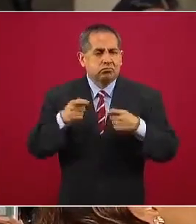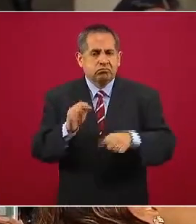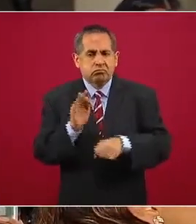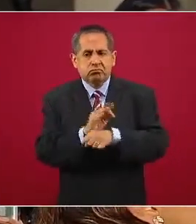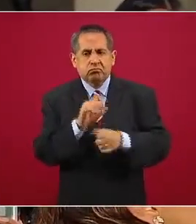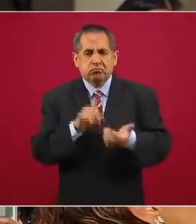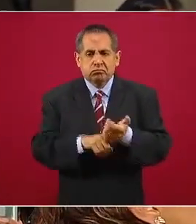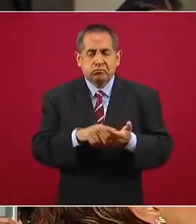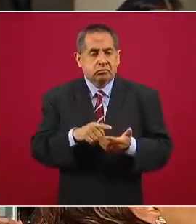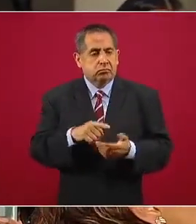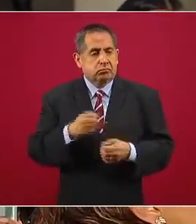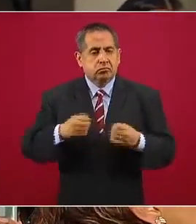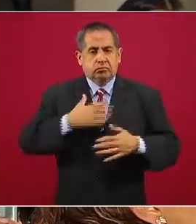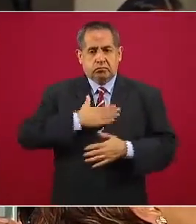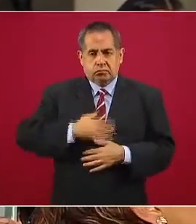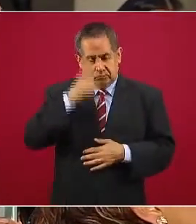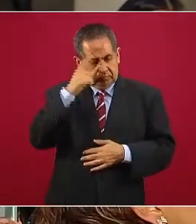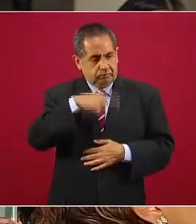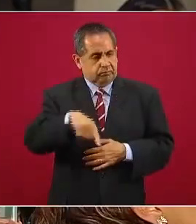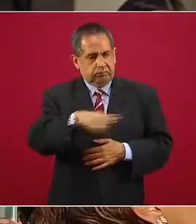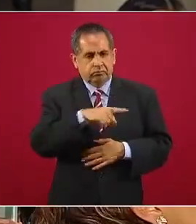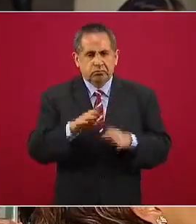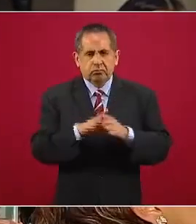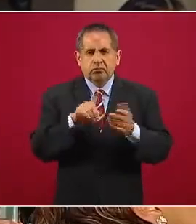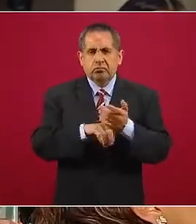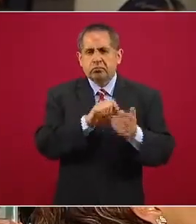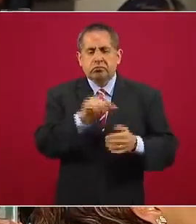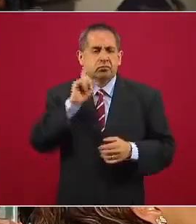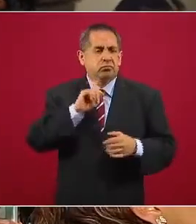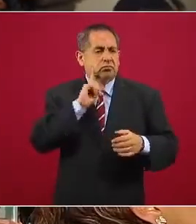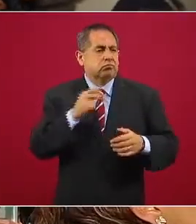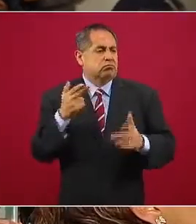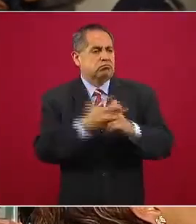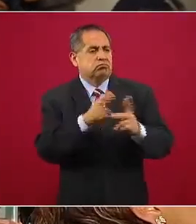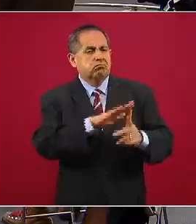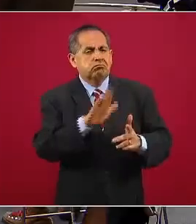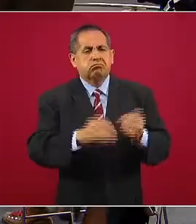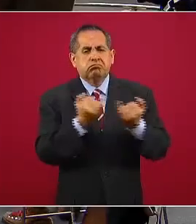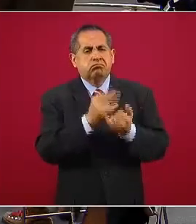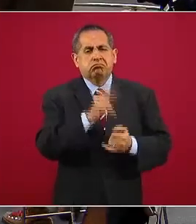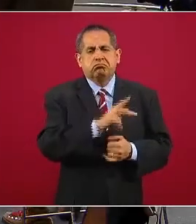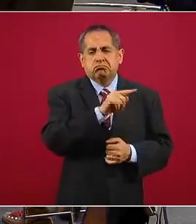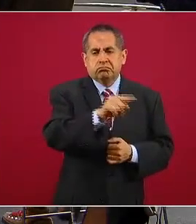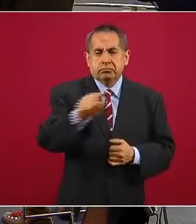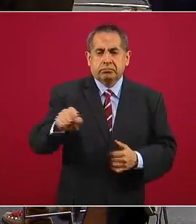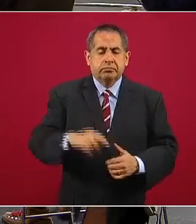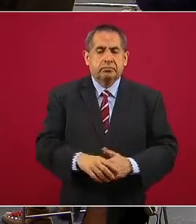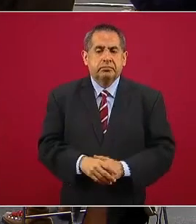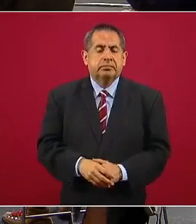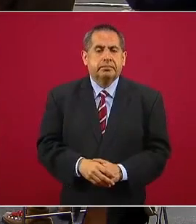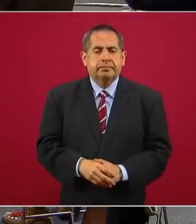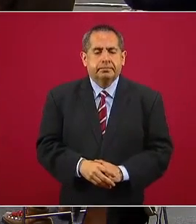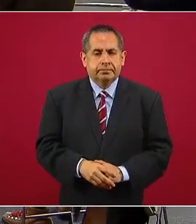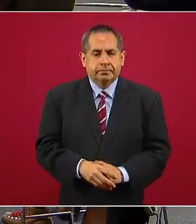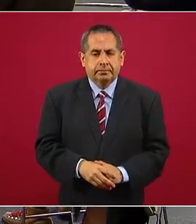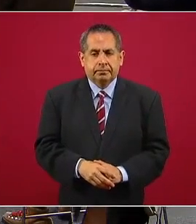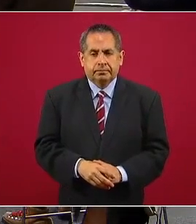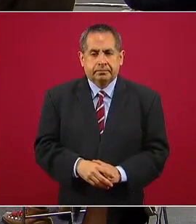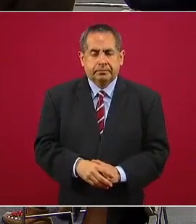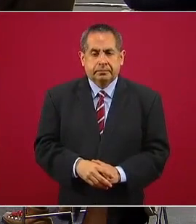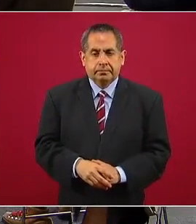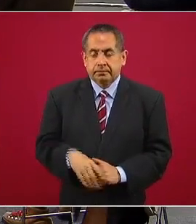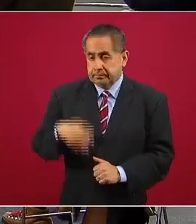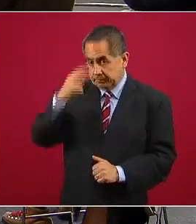que habrá justicia para este caso y todas las mujeres que están asesinadas en casos parecidos? Hay